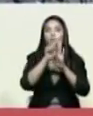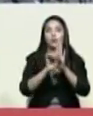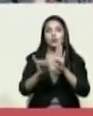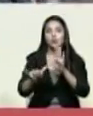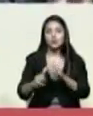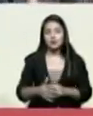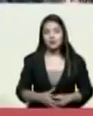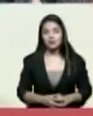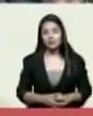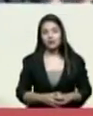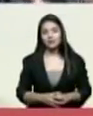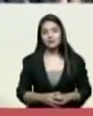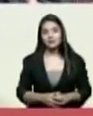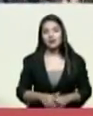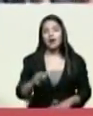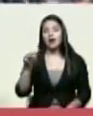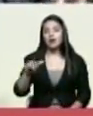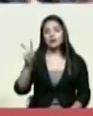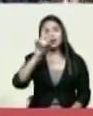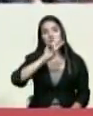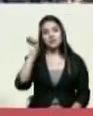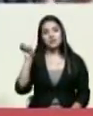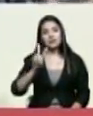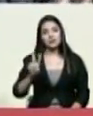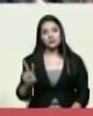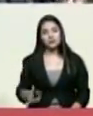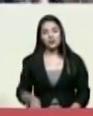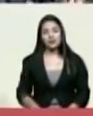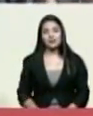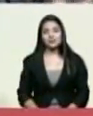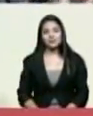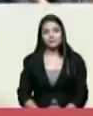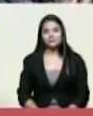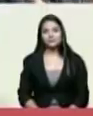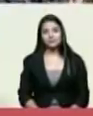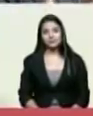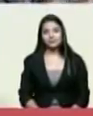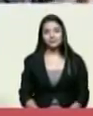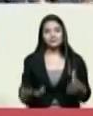Nacional Constituyente en la República Bolivariana de Venezuela.